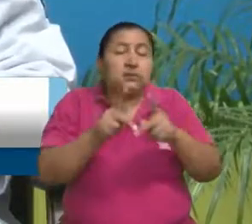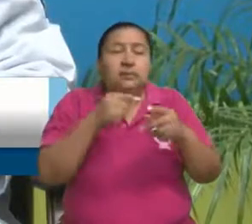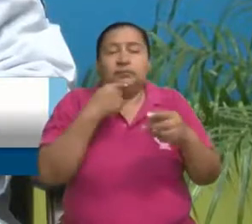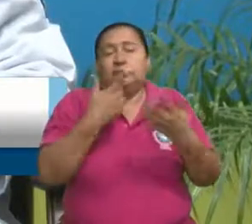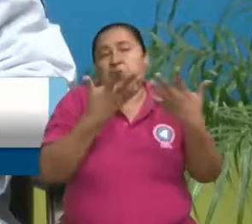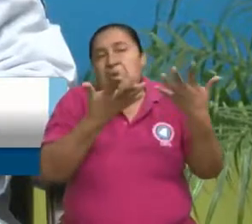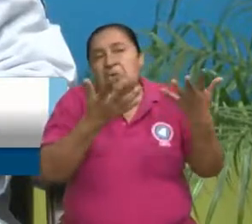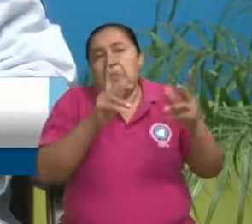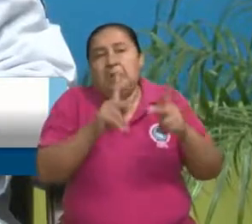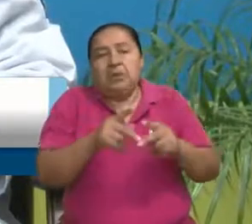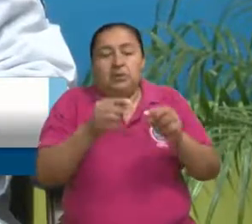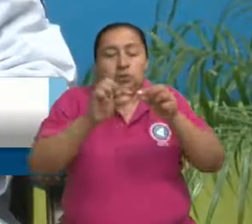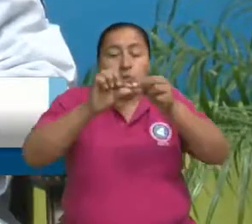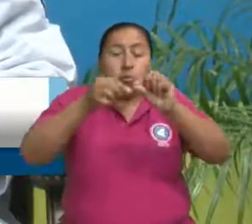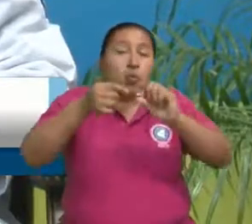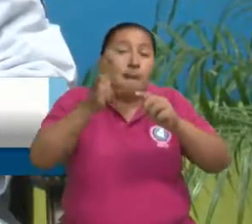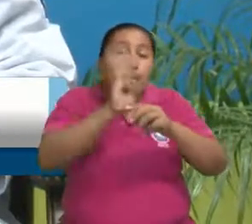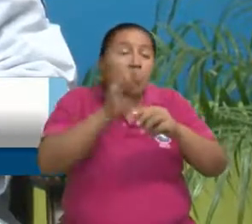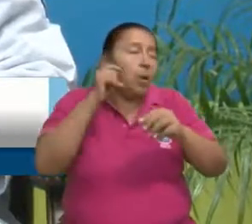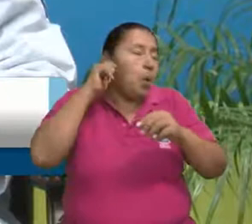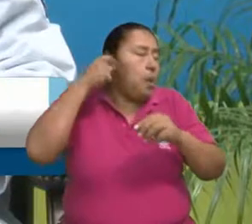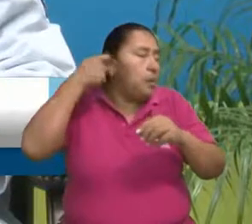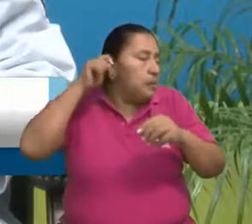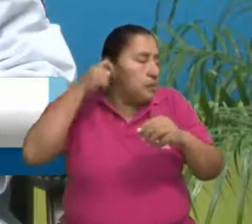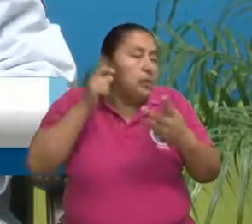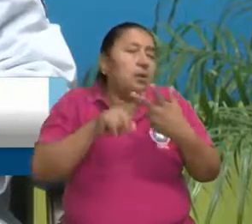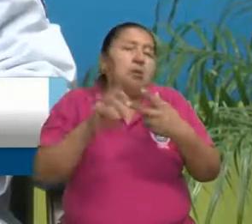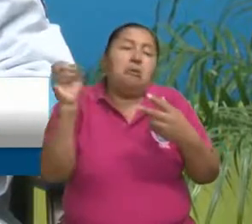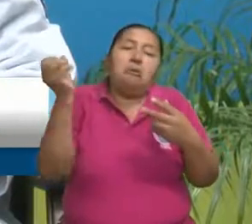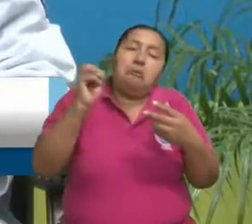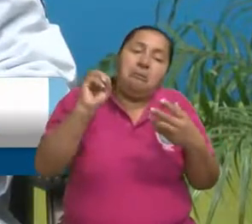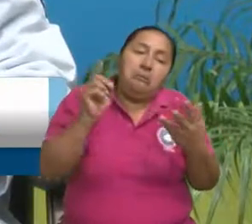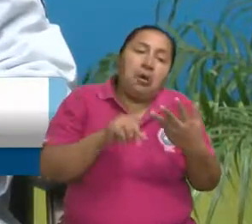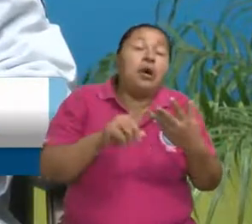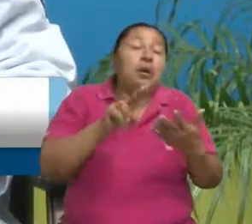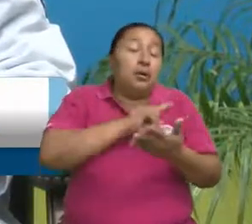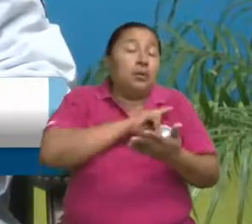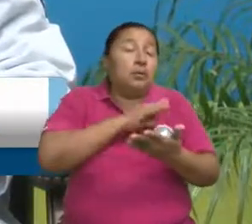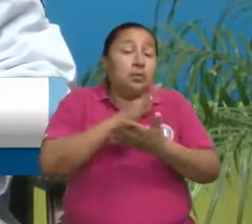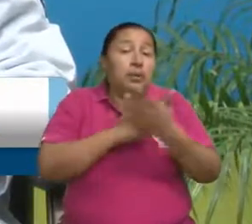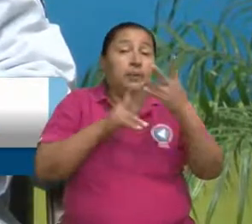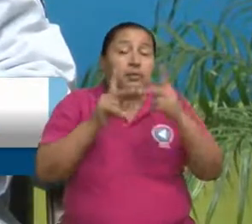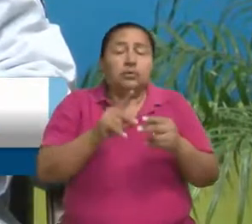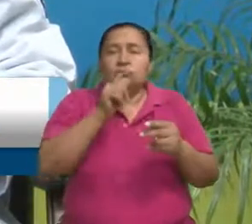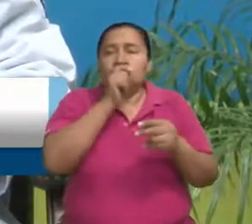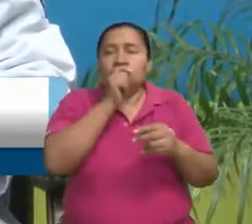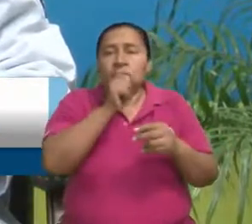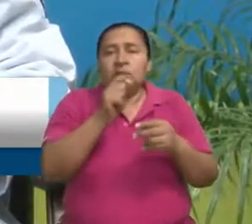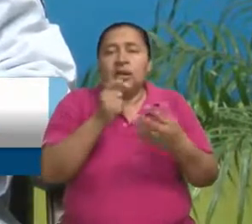sea con hisopo, ¿verdad? Aquella persona que quiere andar